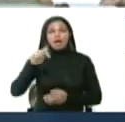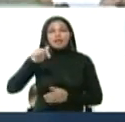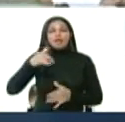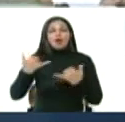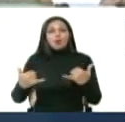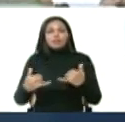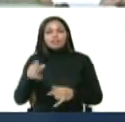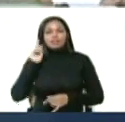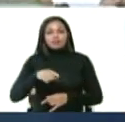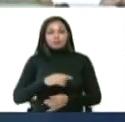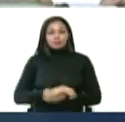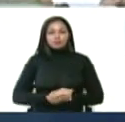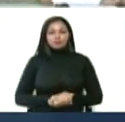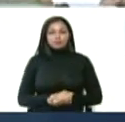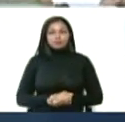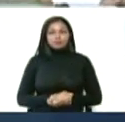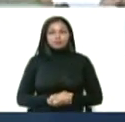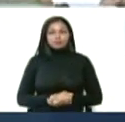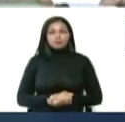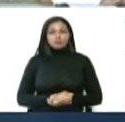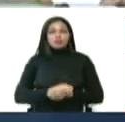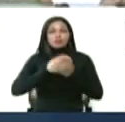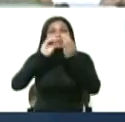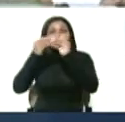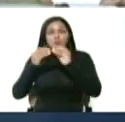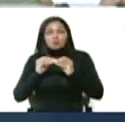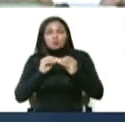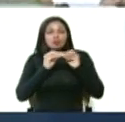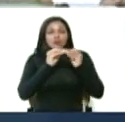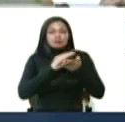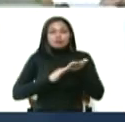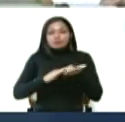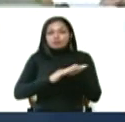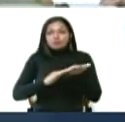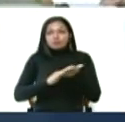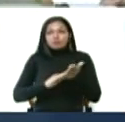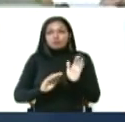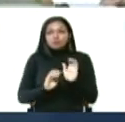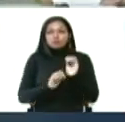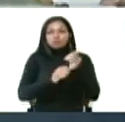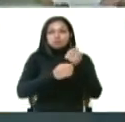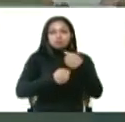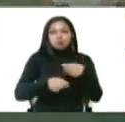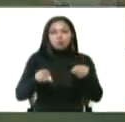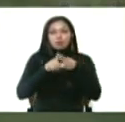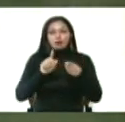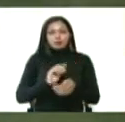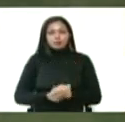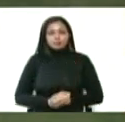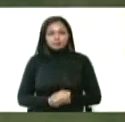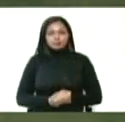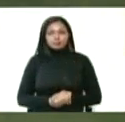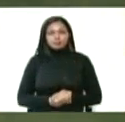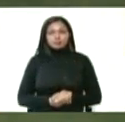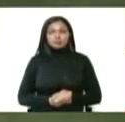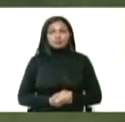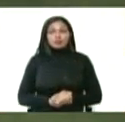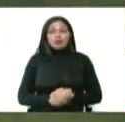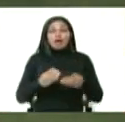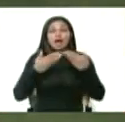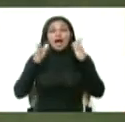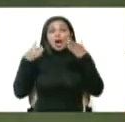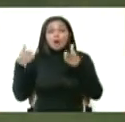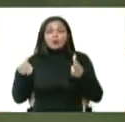momento para afinar, mejorar, apretar tuerca, reabrir